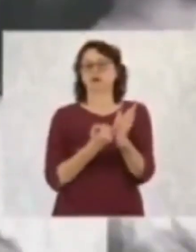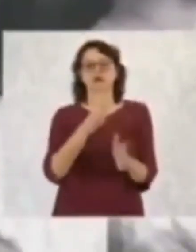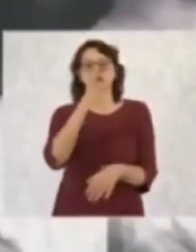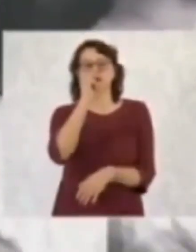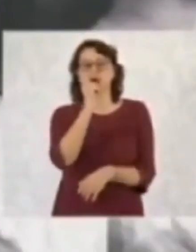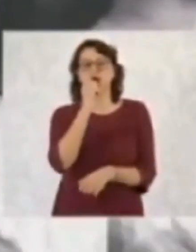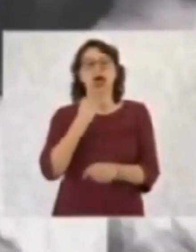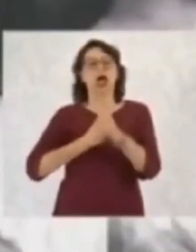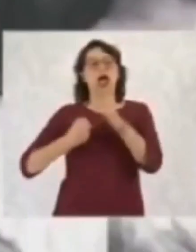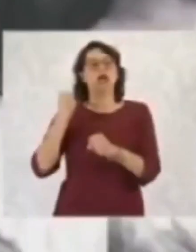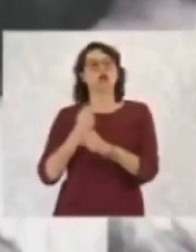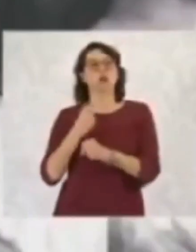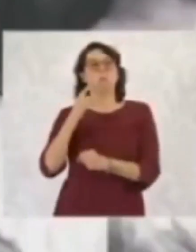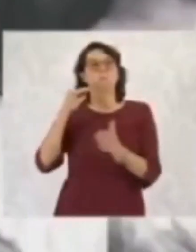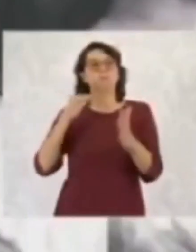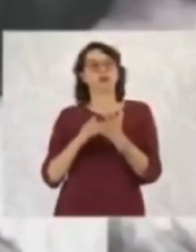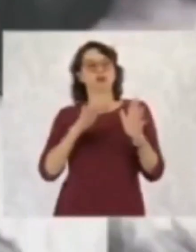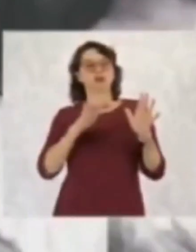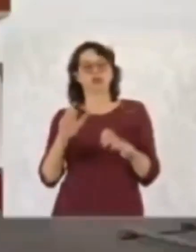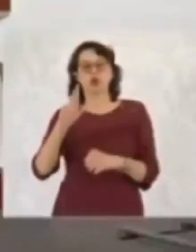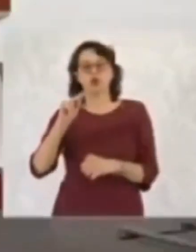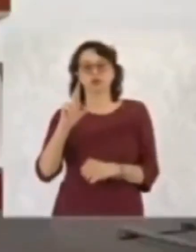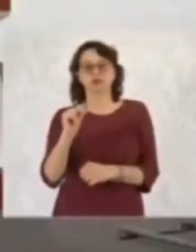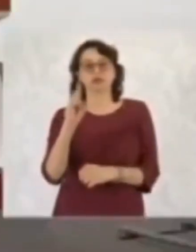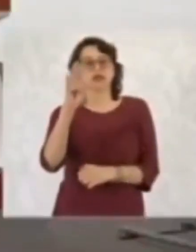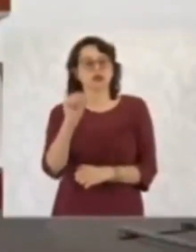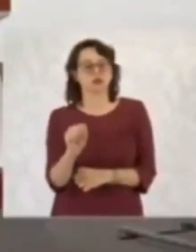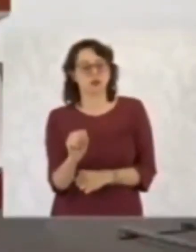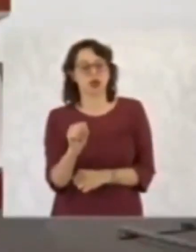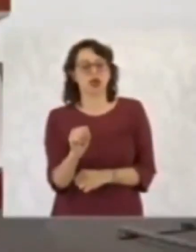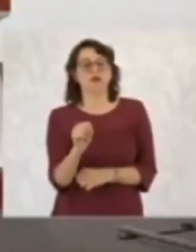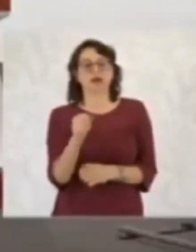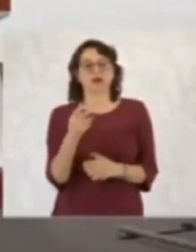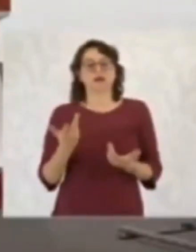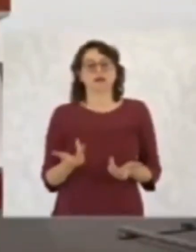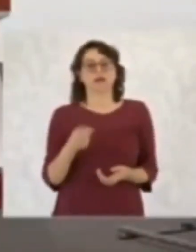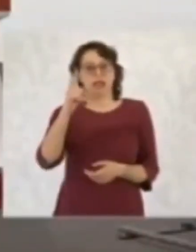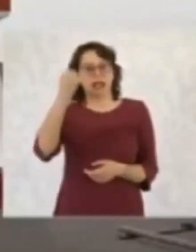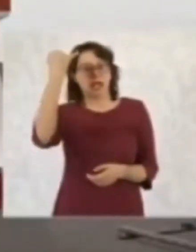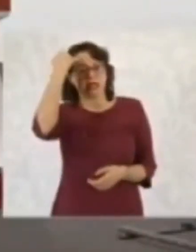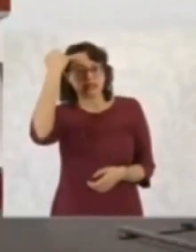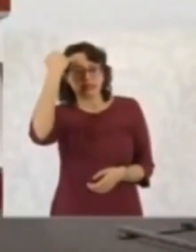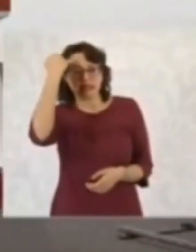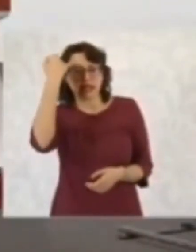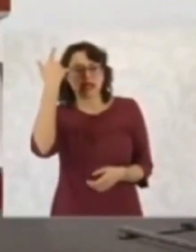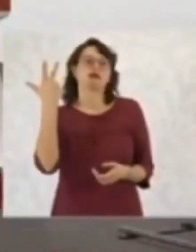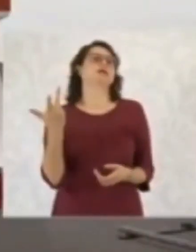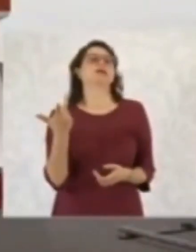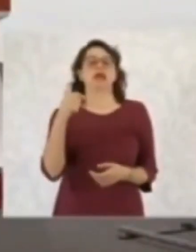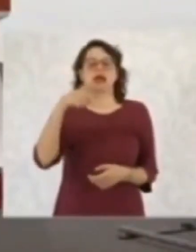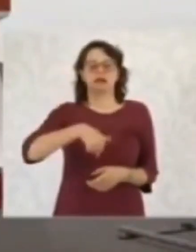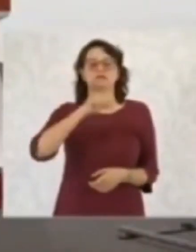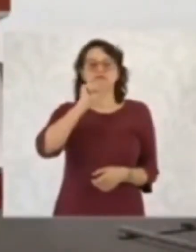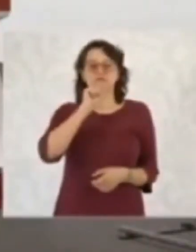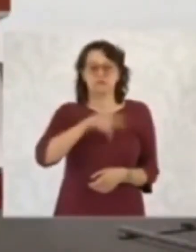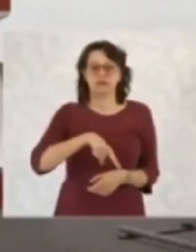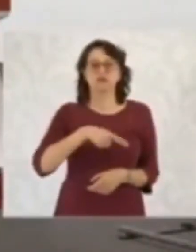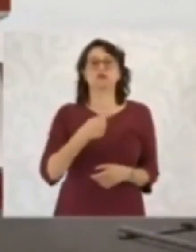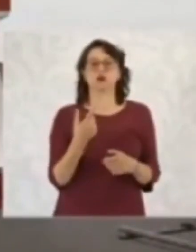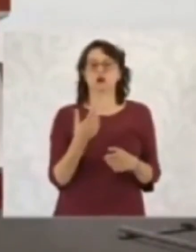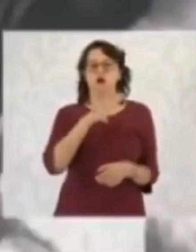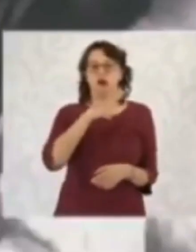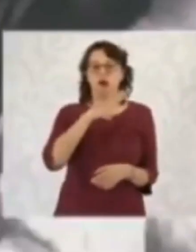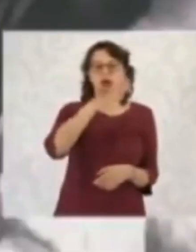desde 1989, entró en vigor en 90 con la India. Roberto Velasco va a abundar